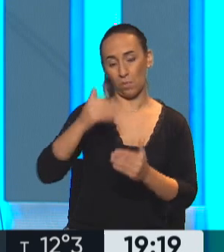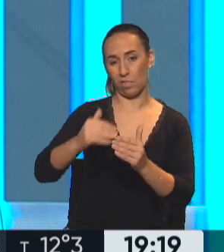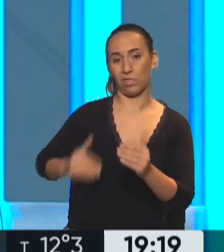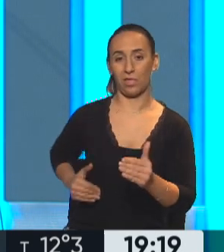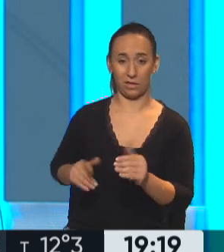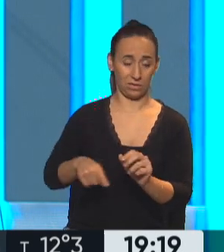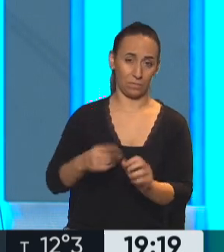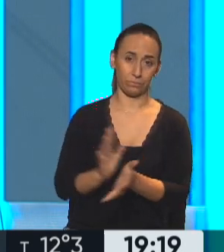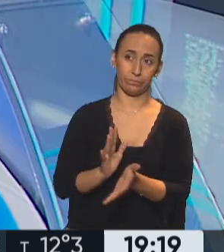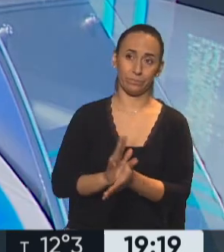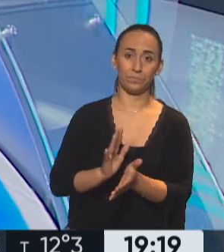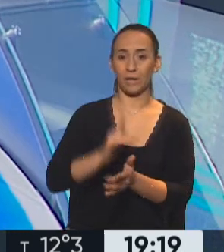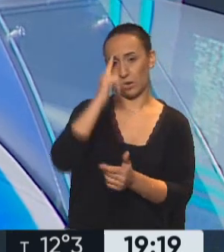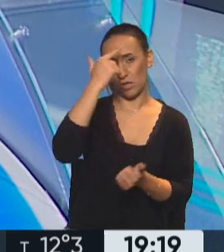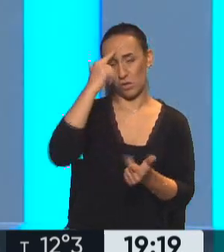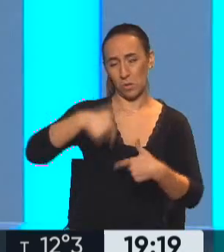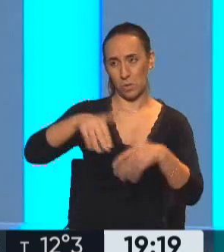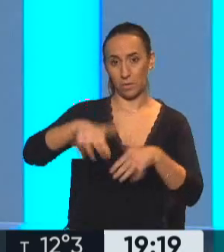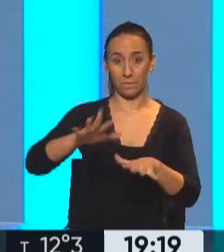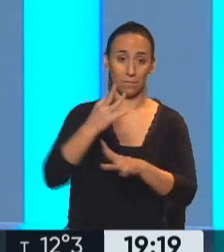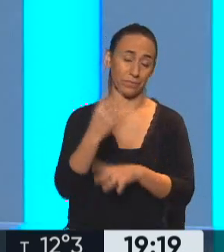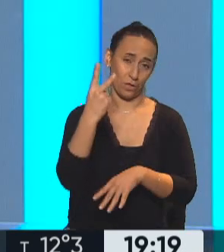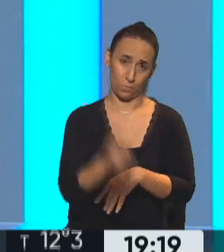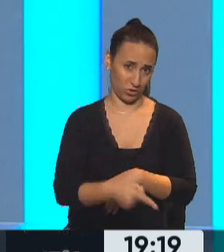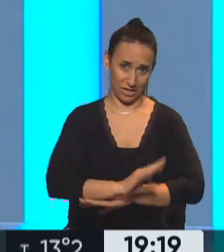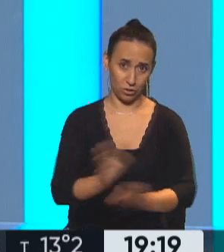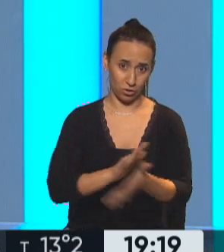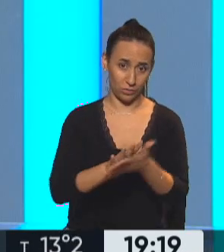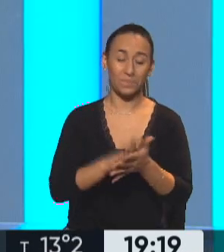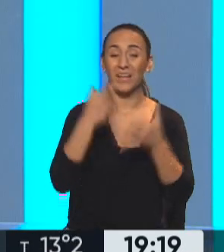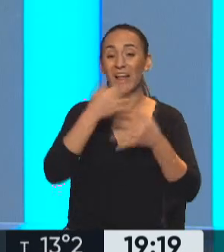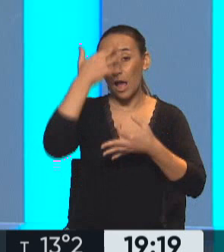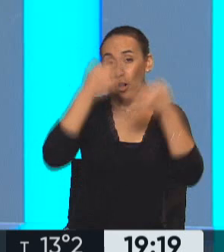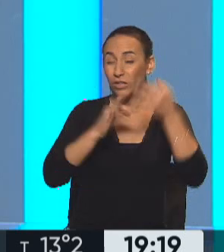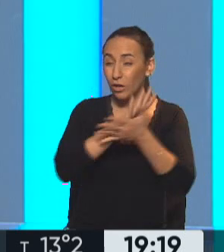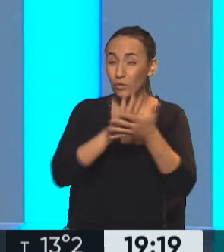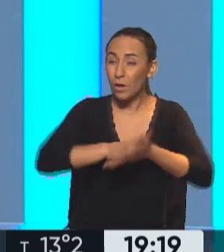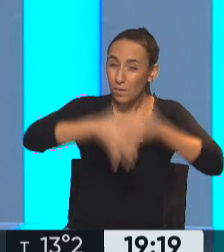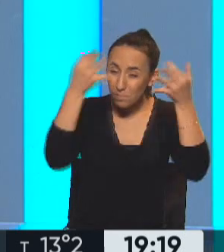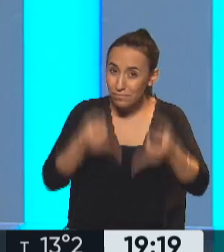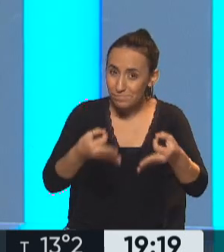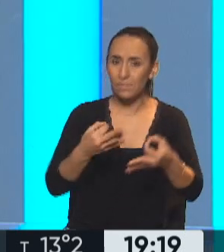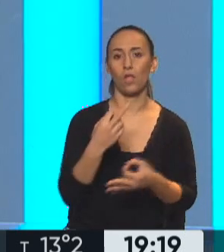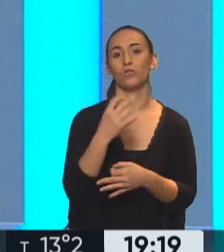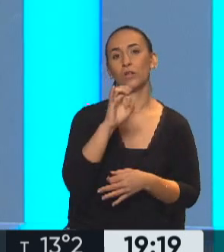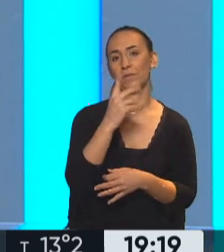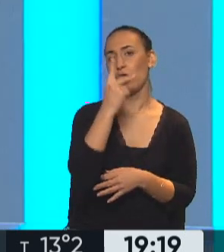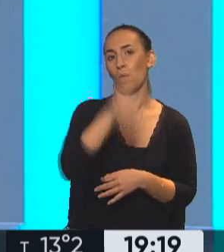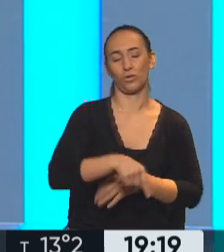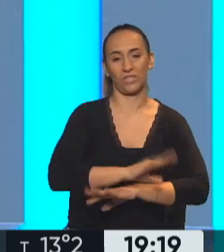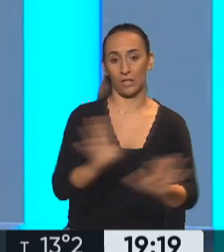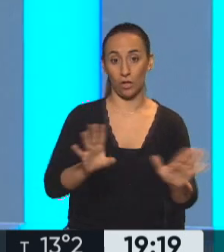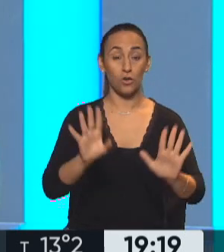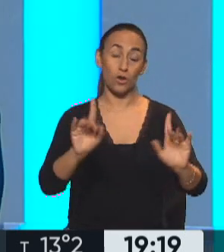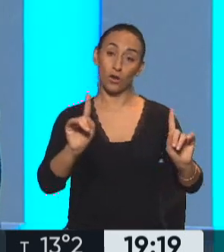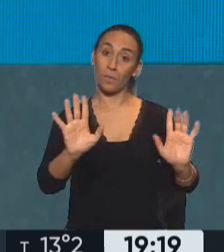cuestiones de competencia. Claro. Es el 2%. Lo que resuelve la Corte con fundamento es el 2%. Y ese 2%,